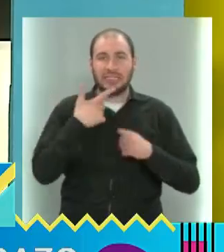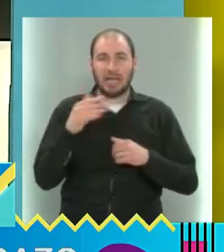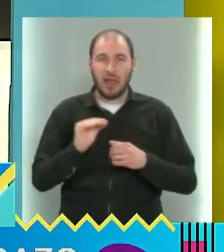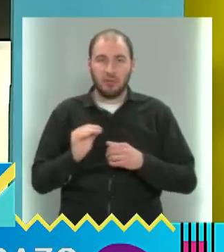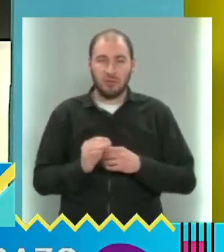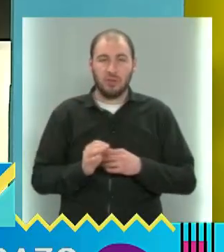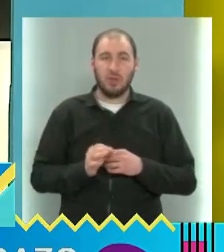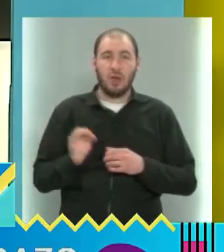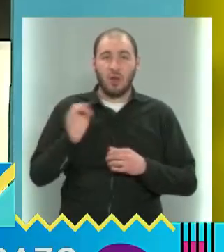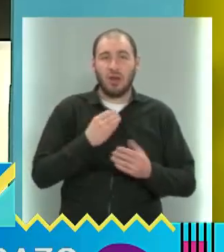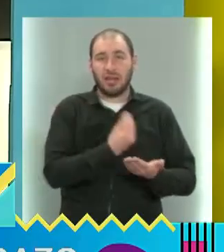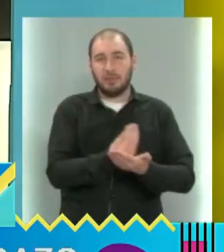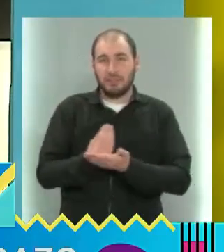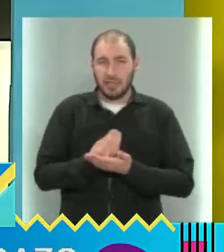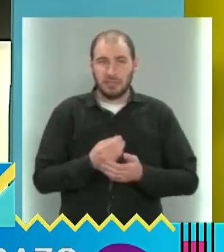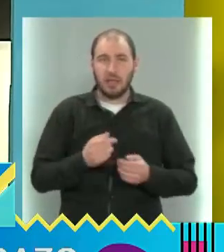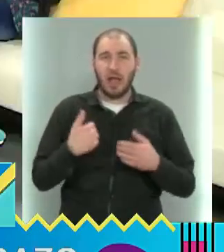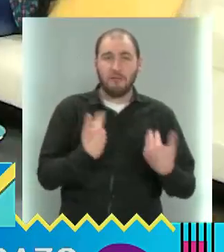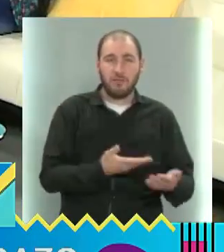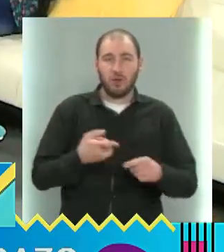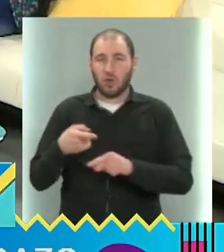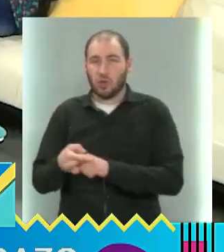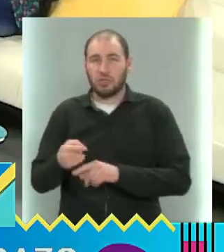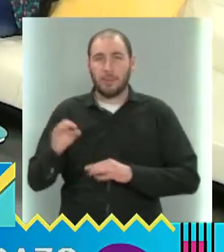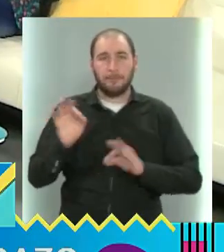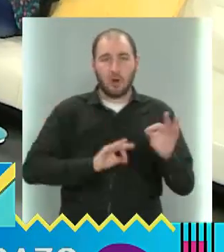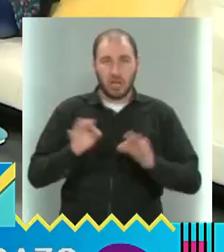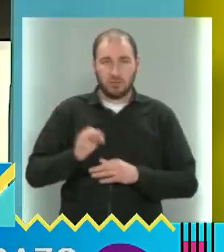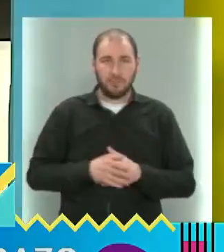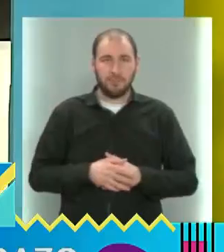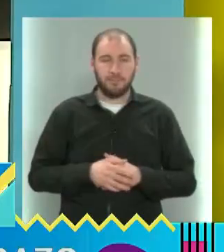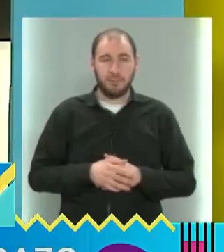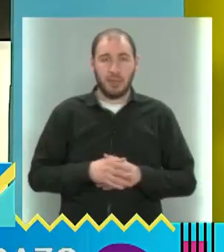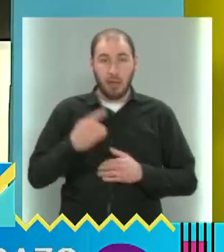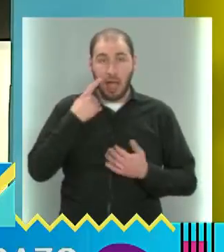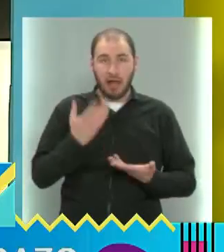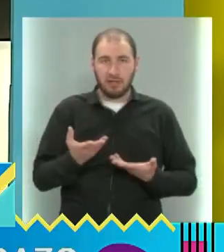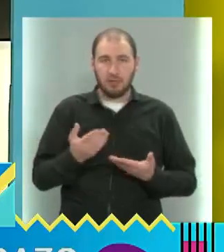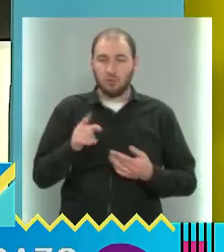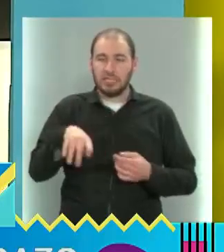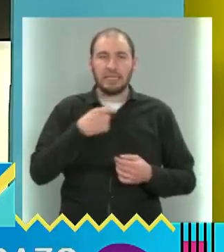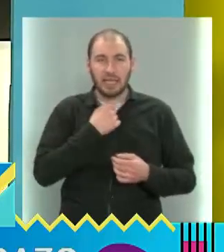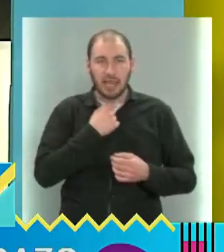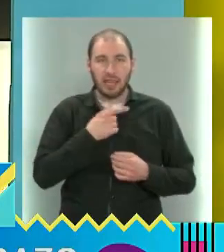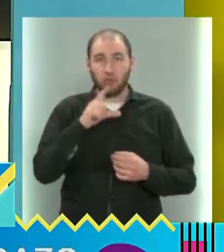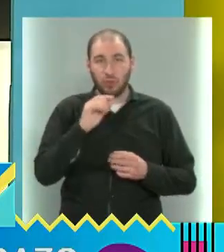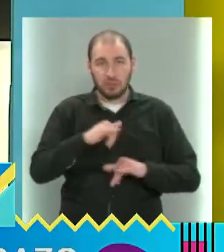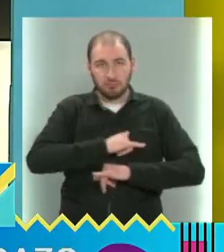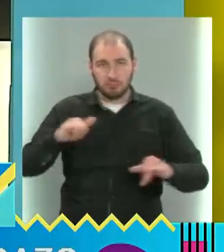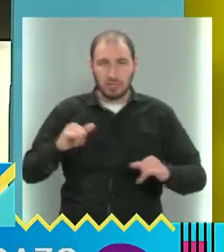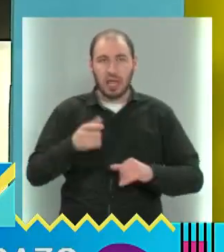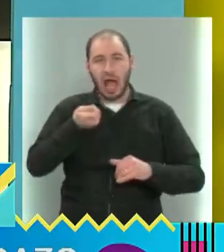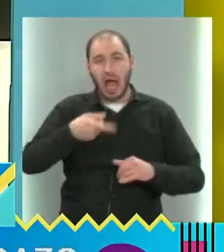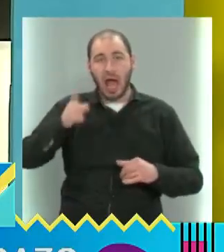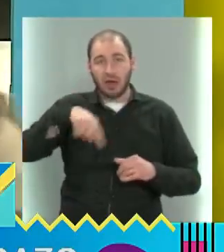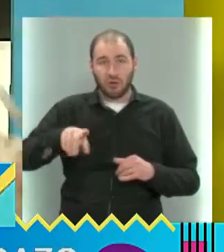Senado o con sus representantes, tanto a favor o en contra de este proyecto. Bueno, a quien quieran hacer un tuit y si quieren arrobar